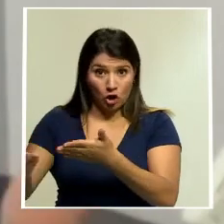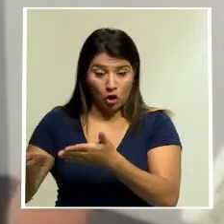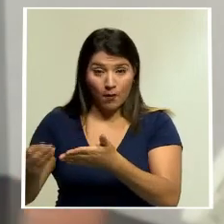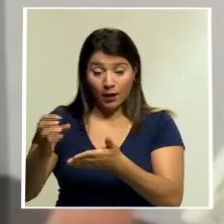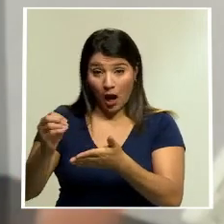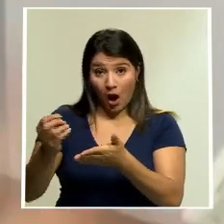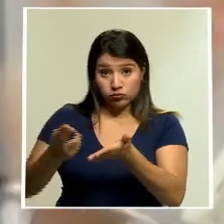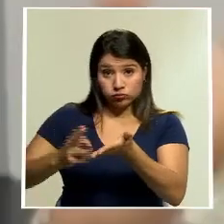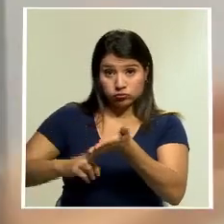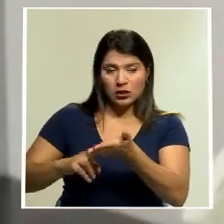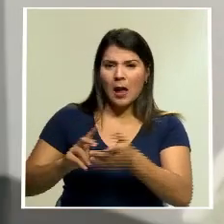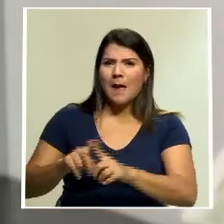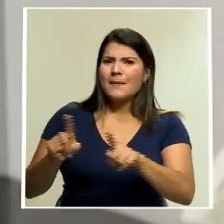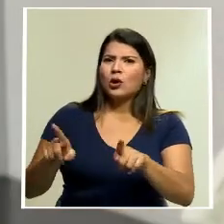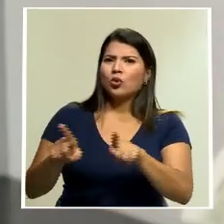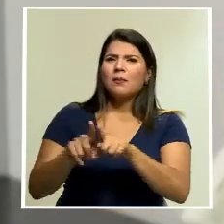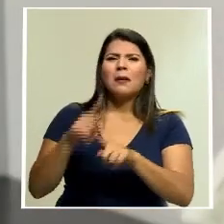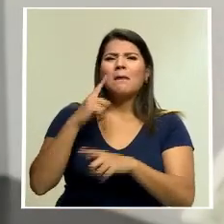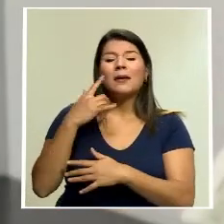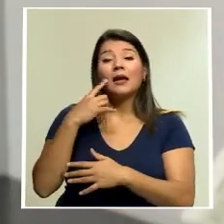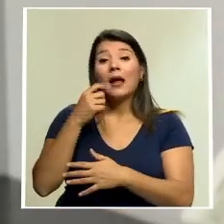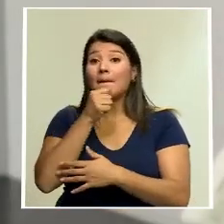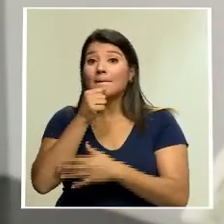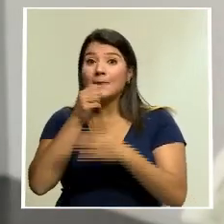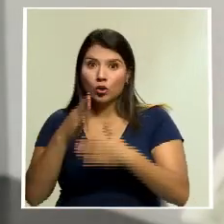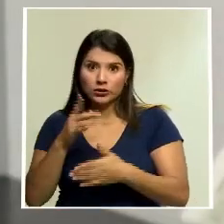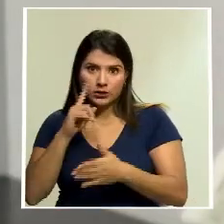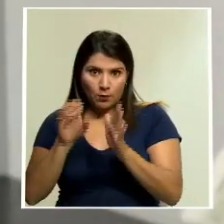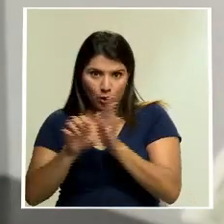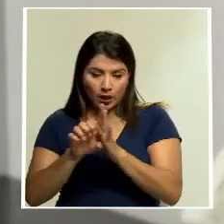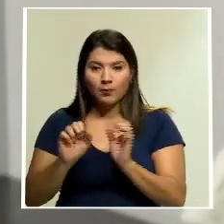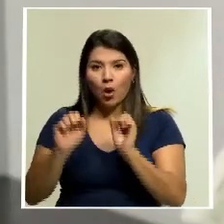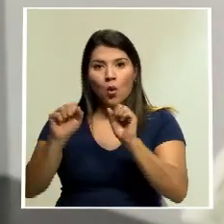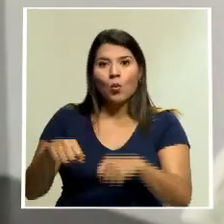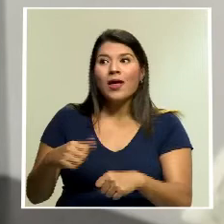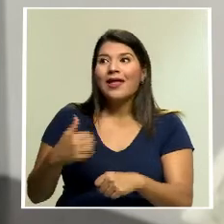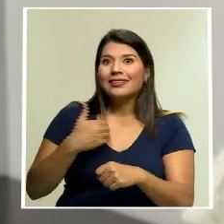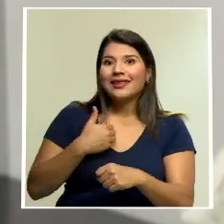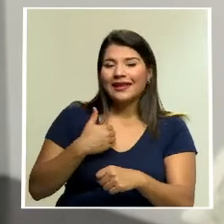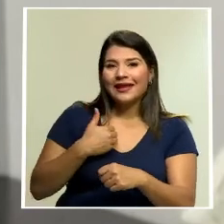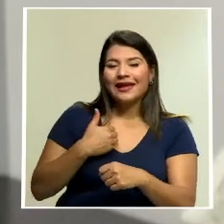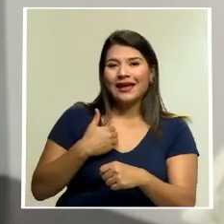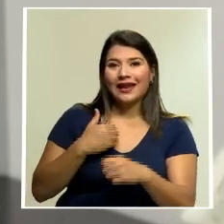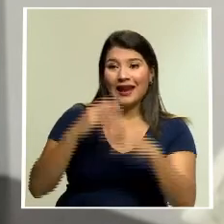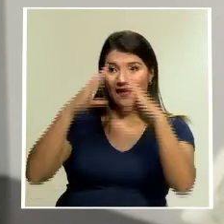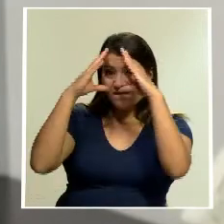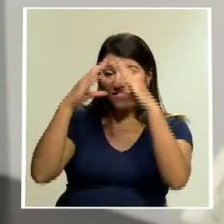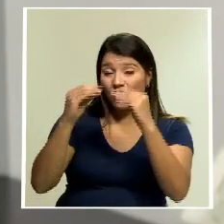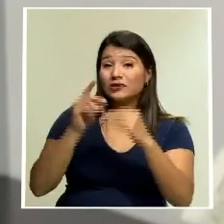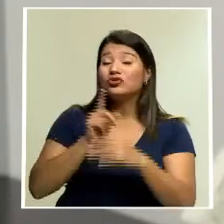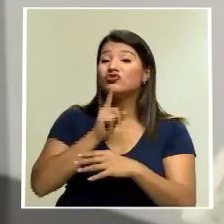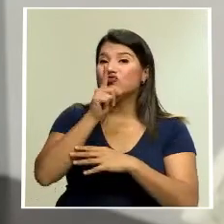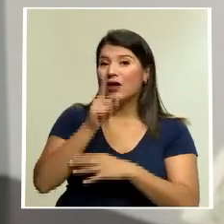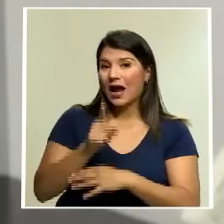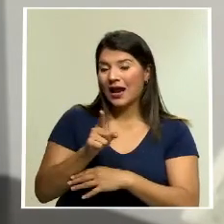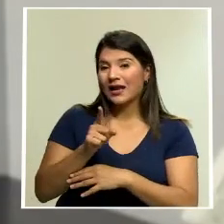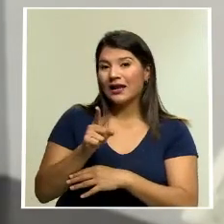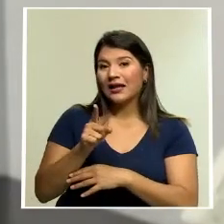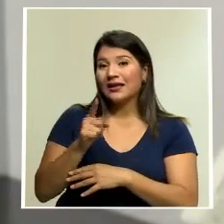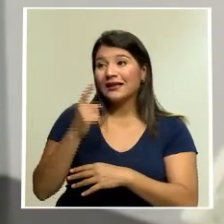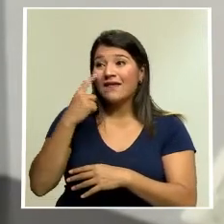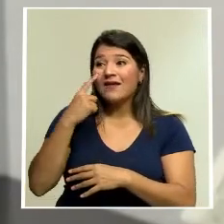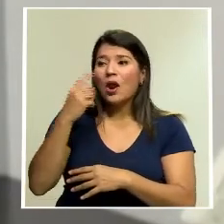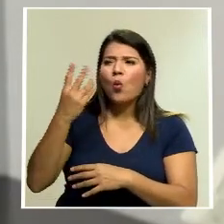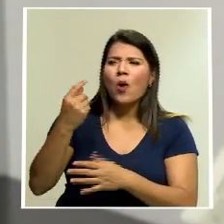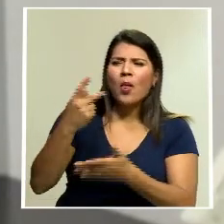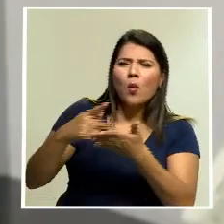los periodistas, por ejemplo, puedan tener en tiempo real la información de cuánto se está